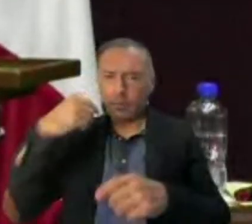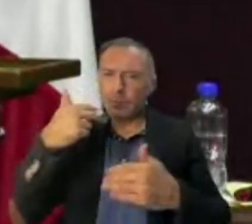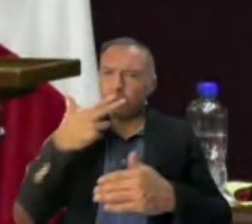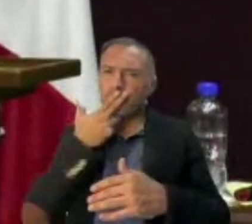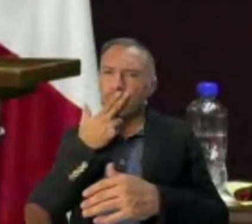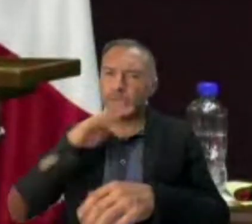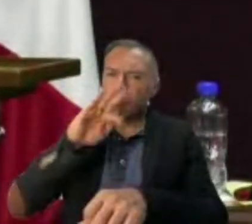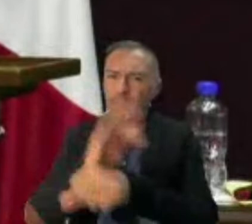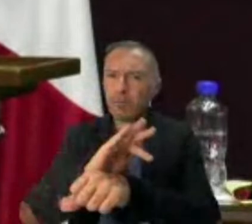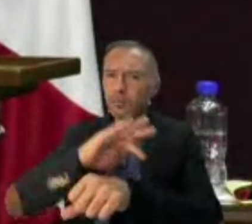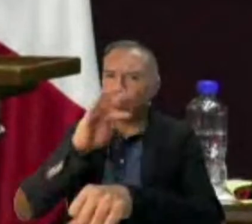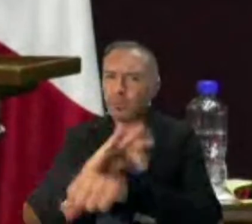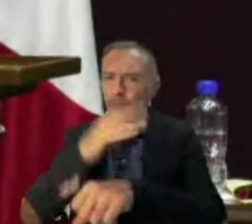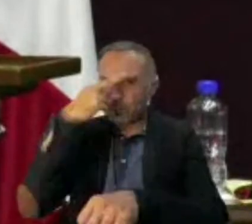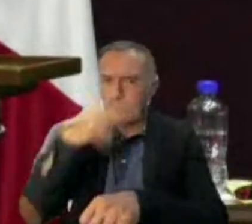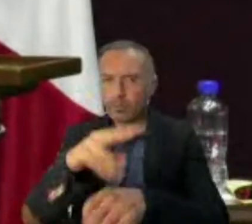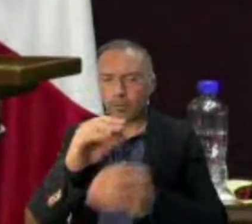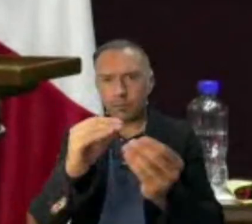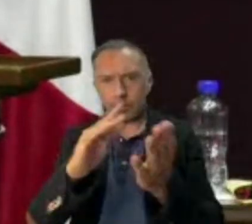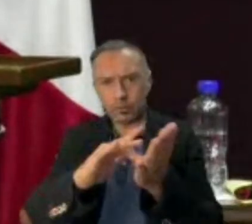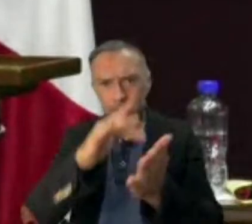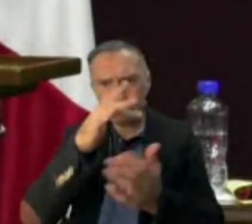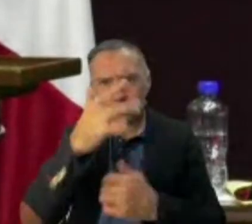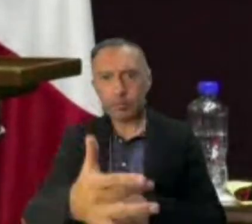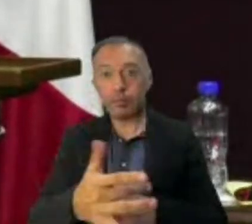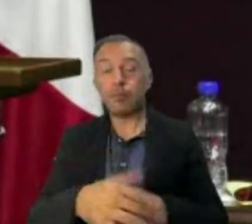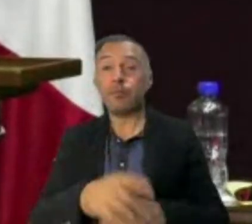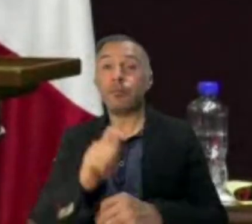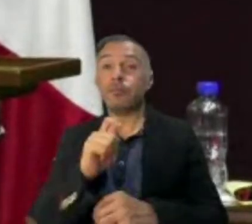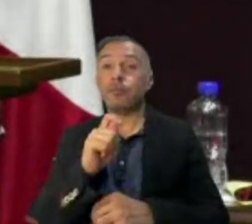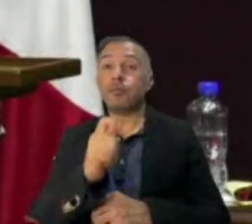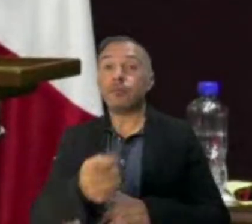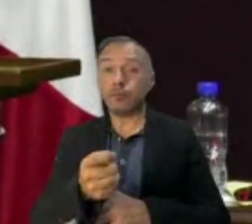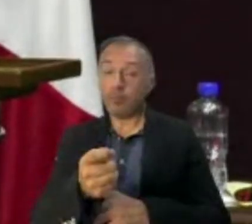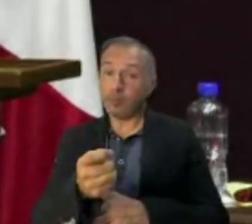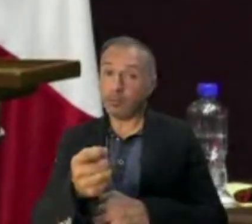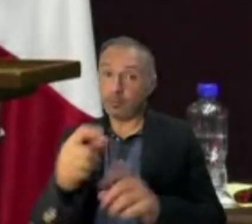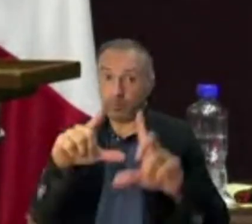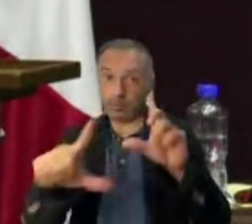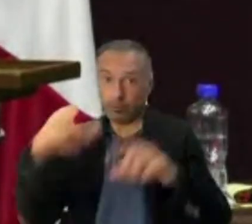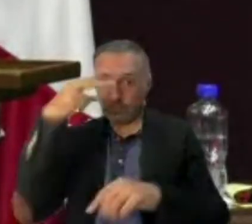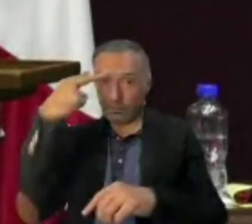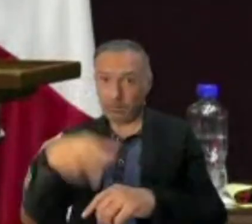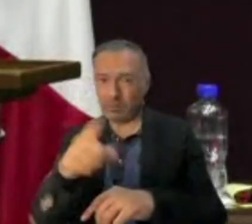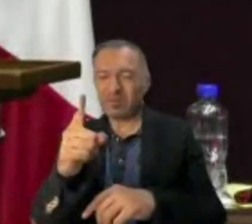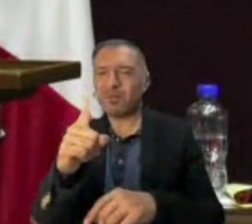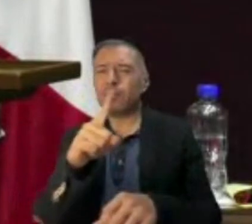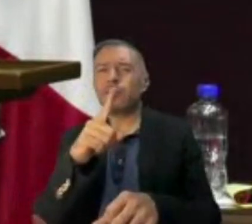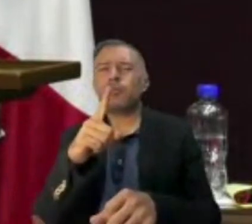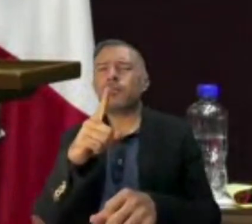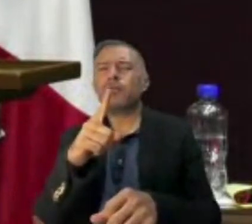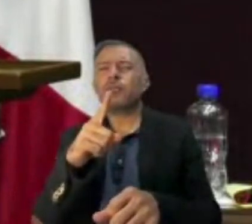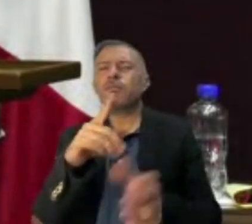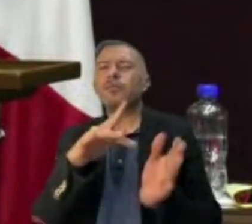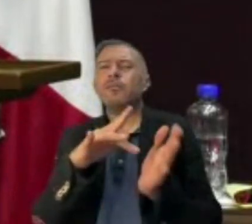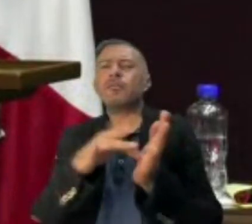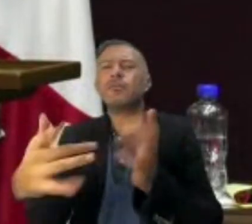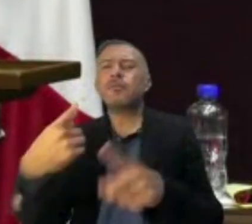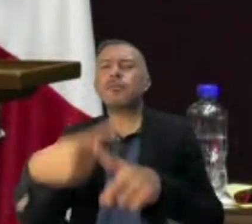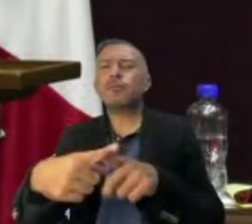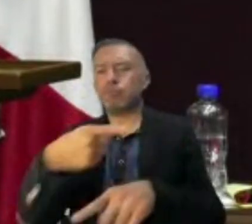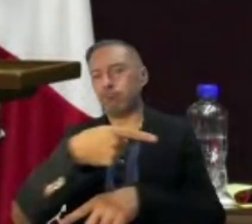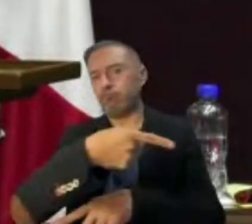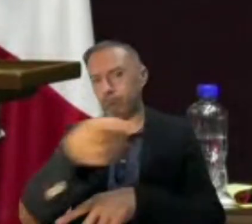país. Son el corazón, de hecho, del mismo. Y paso a dar lectura,